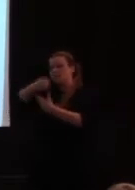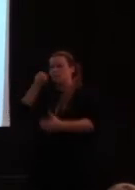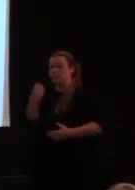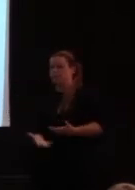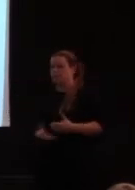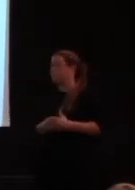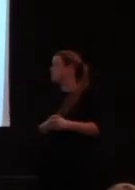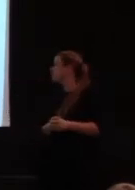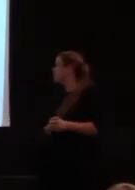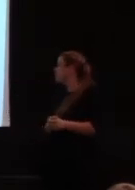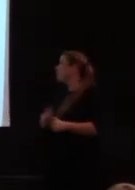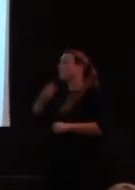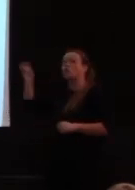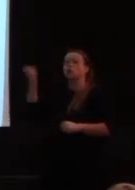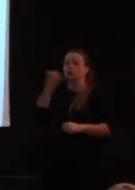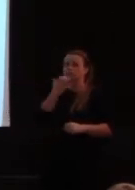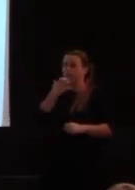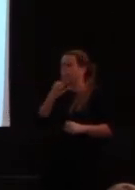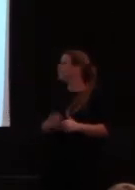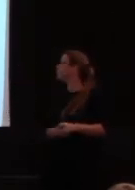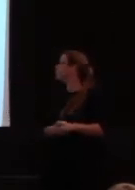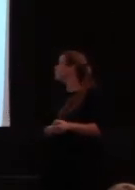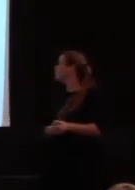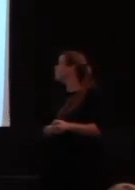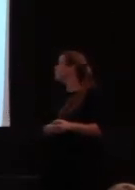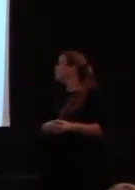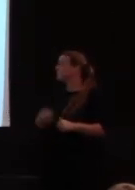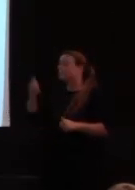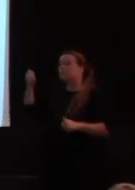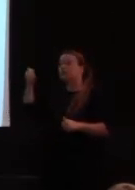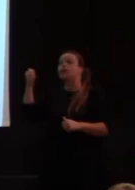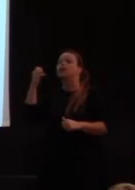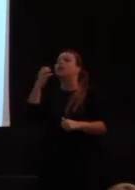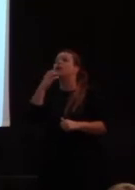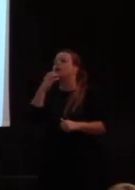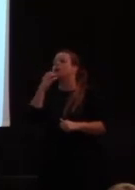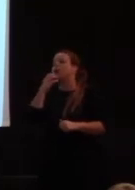a ver otro ejemplo. Por ejemplo, esto.